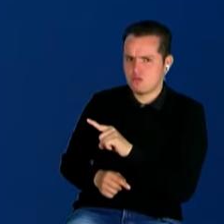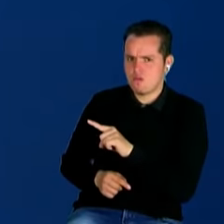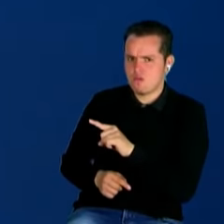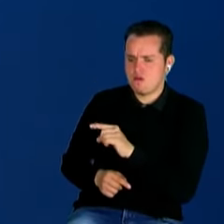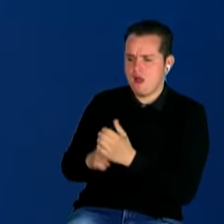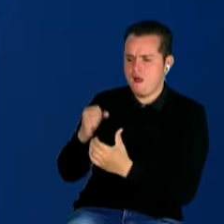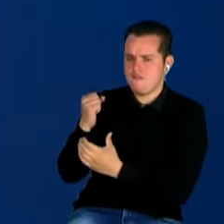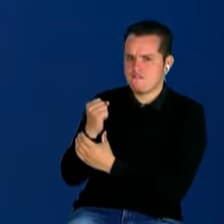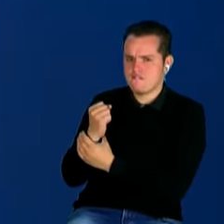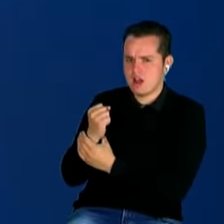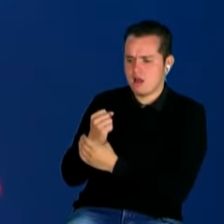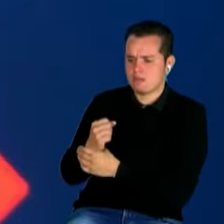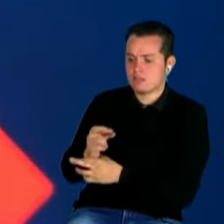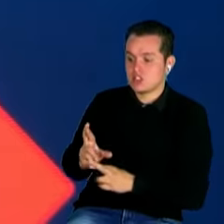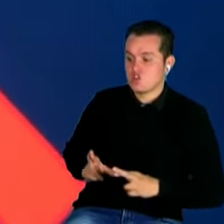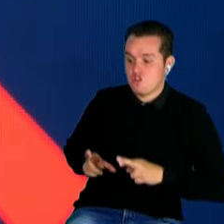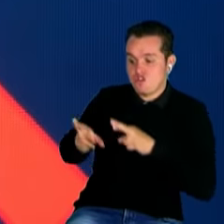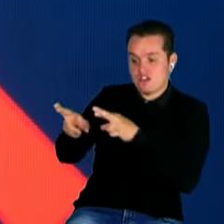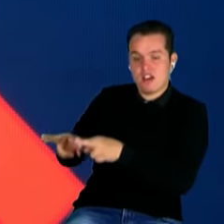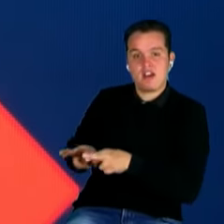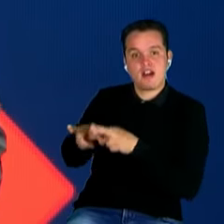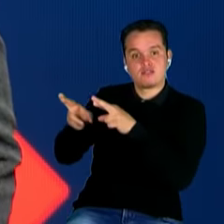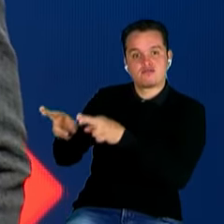y dice que le dio regalos.